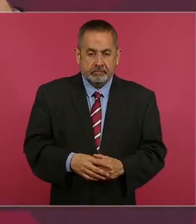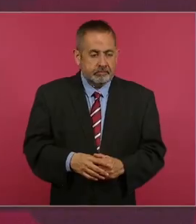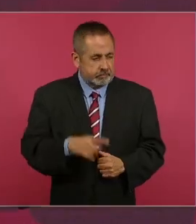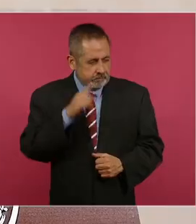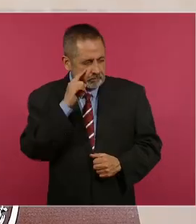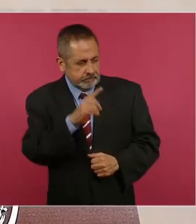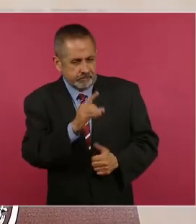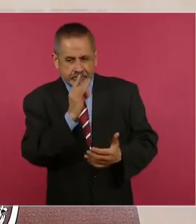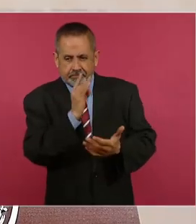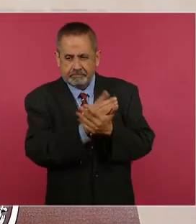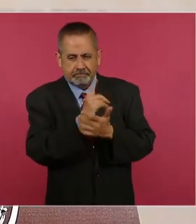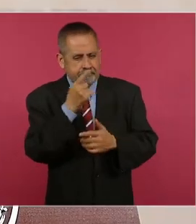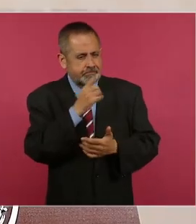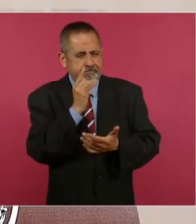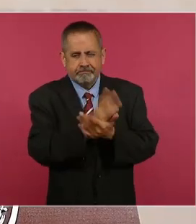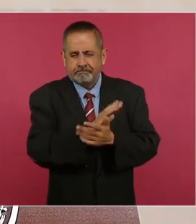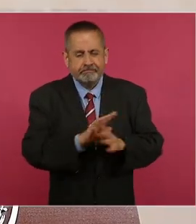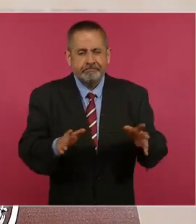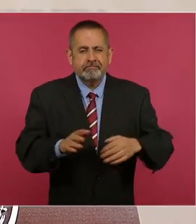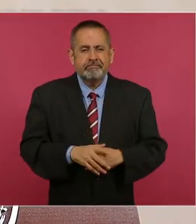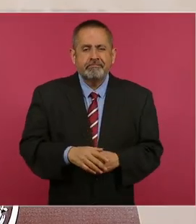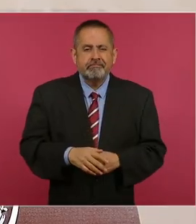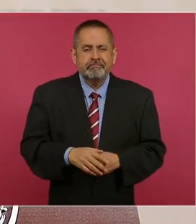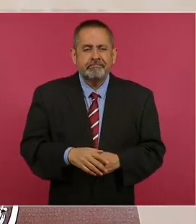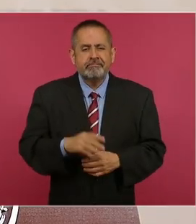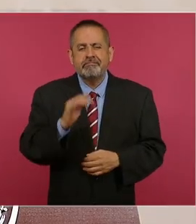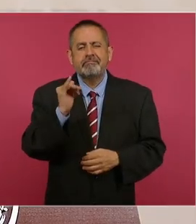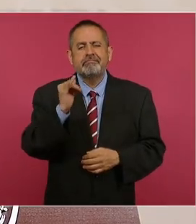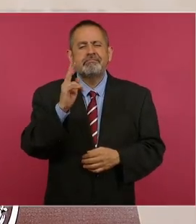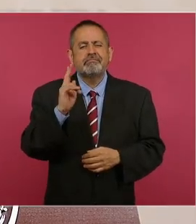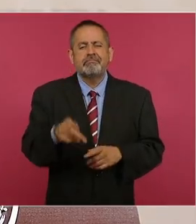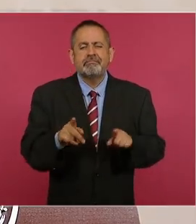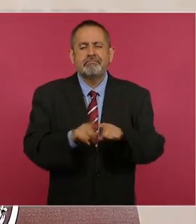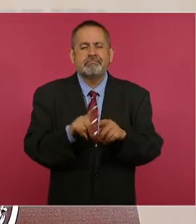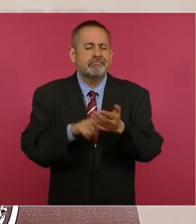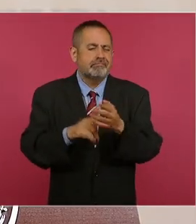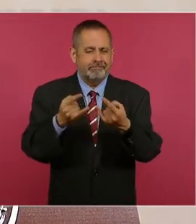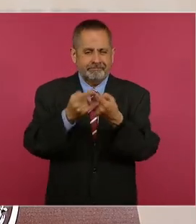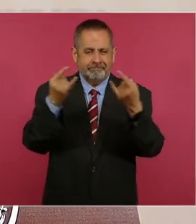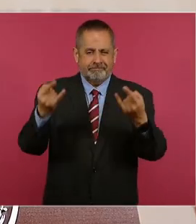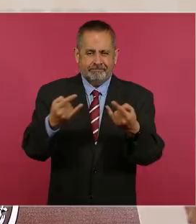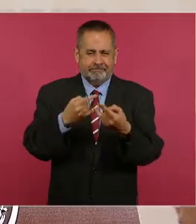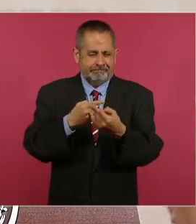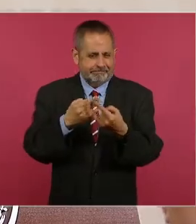desnudando, es como el rey va desnudo.